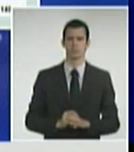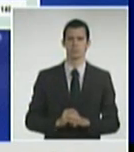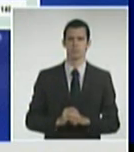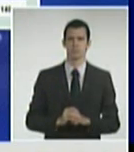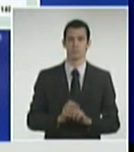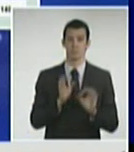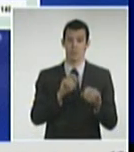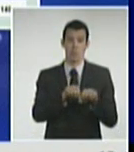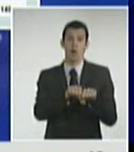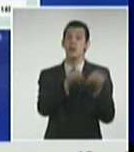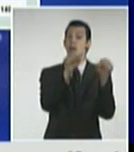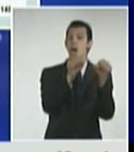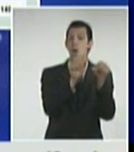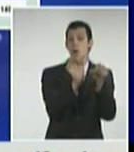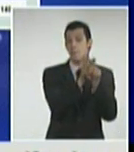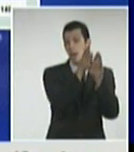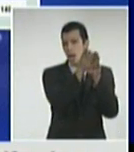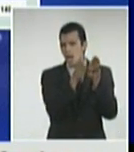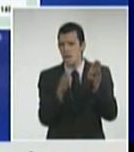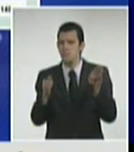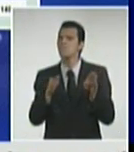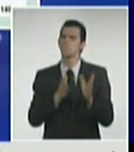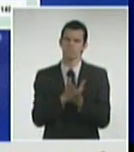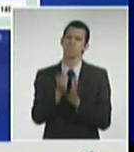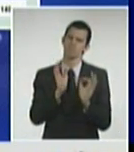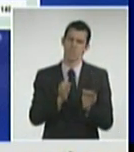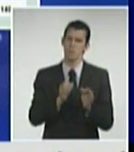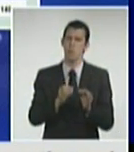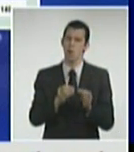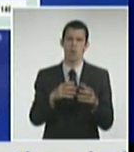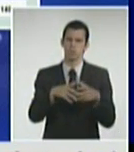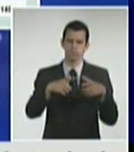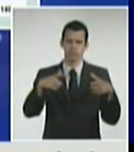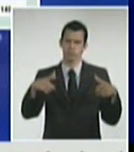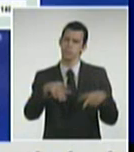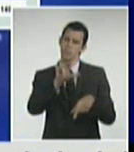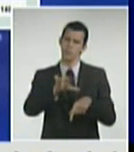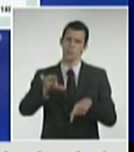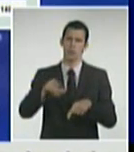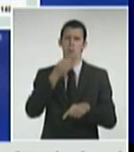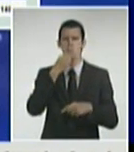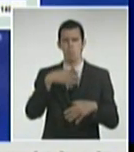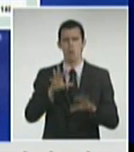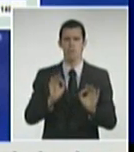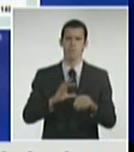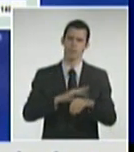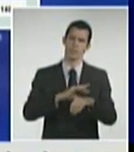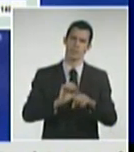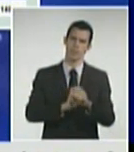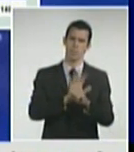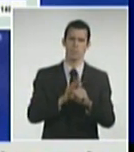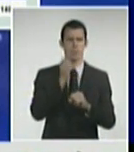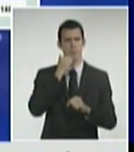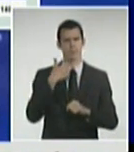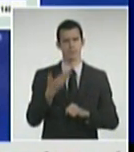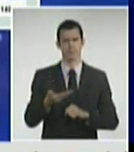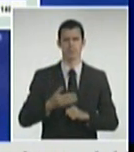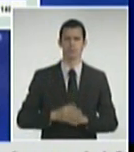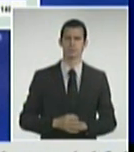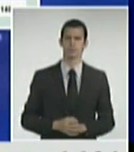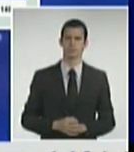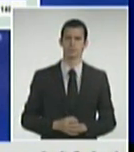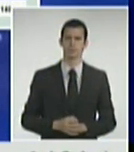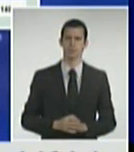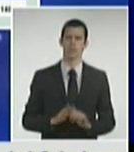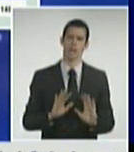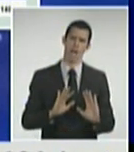con alguna irregularidad. Una tendencia al incremento, no tan acentuada como los otros territorios,